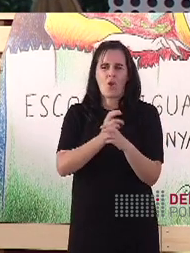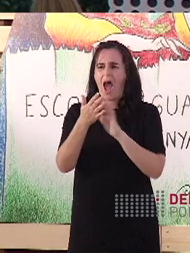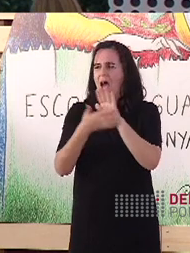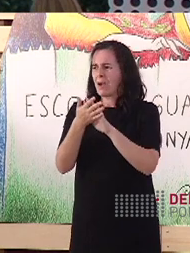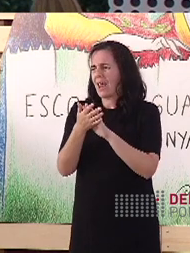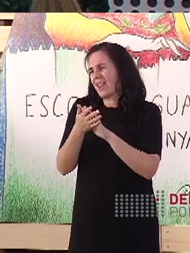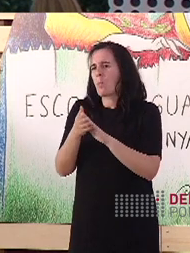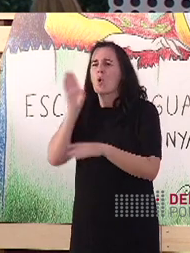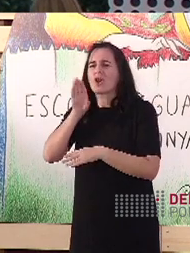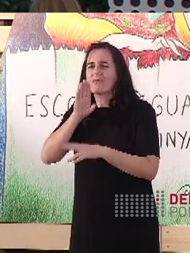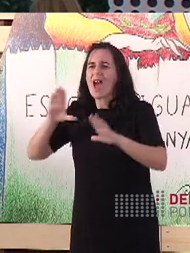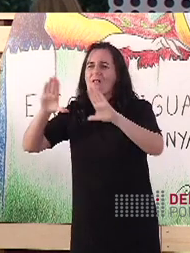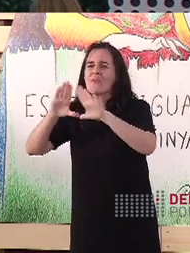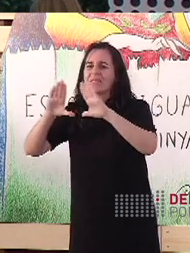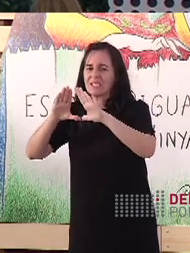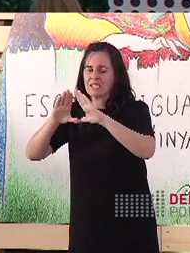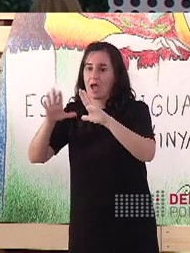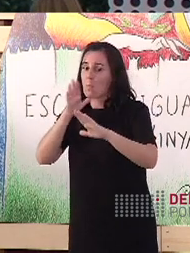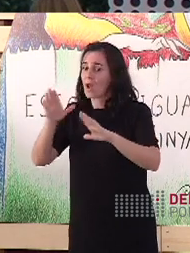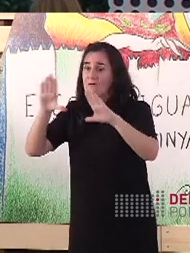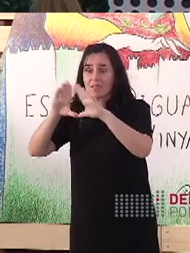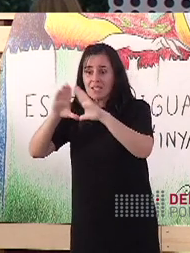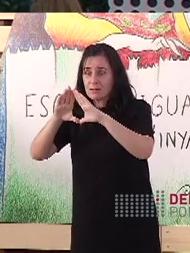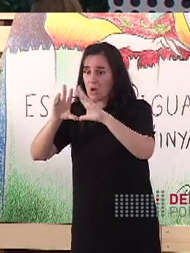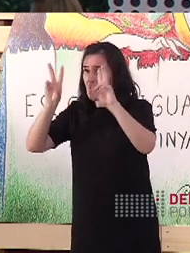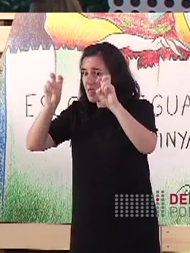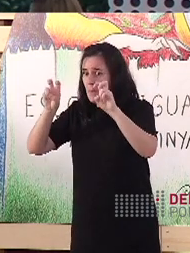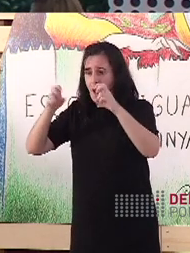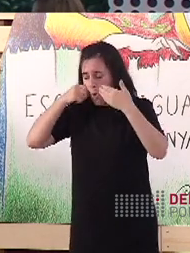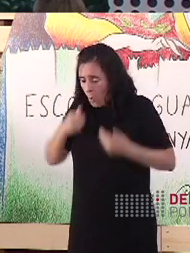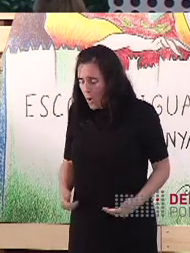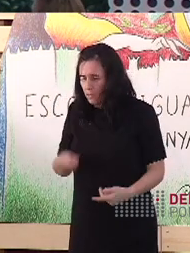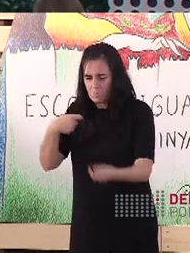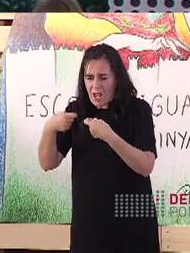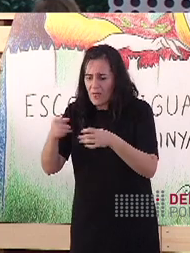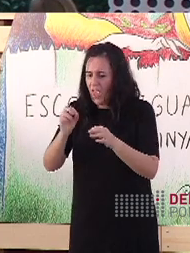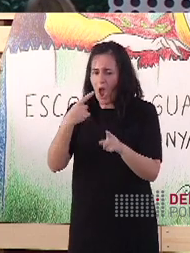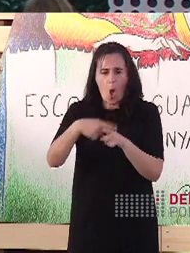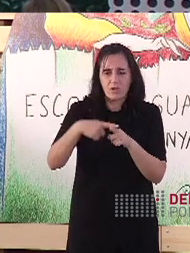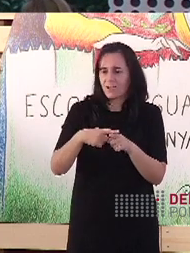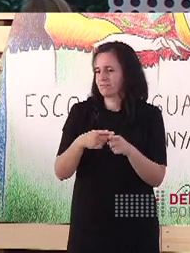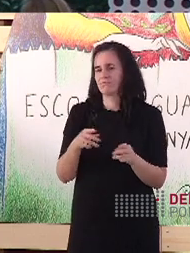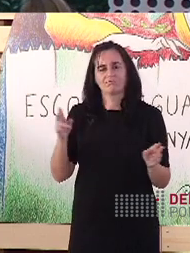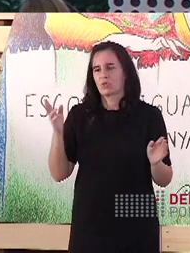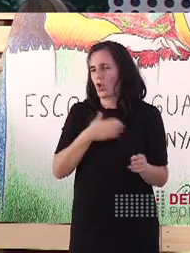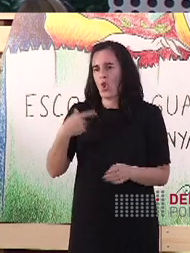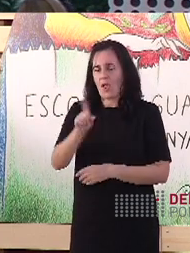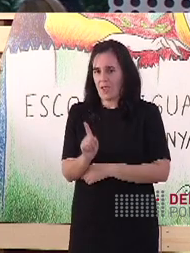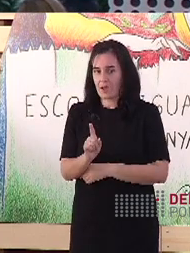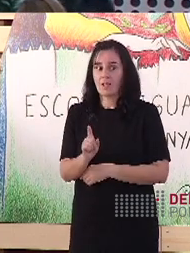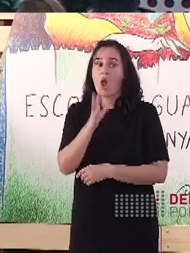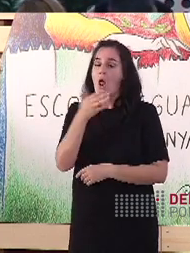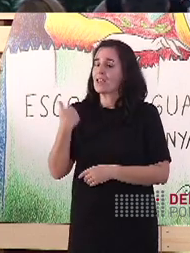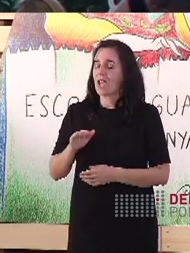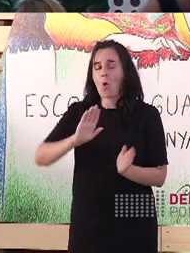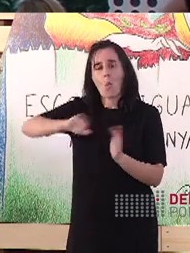feminista, porque el feminismo nunca, nunca va a mercantilizar ni a cosificar los cuerpos de las mujeres. Y ya para acabar os dejamos con esta frase